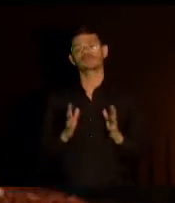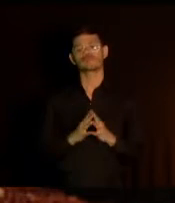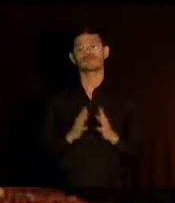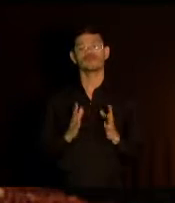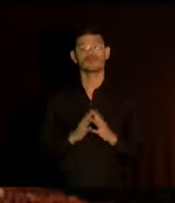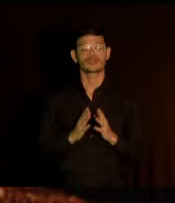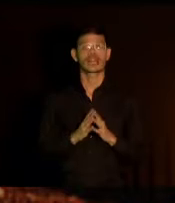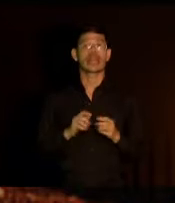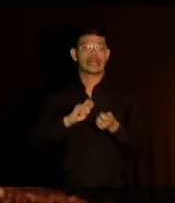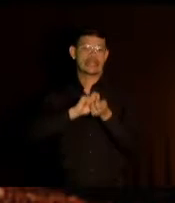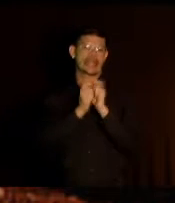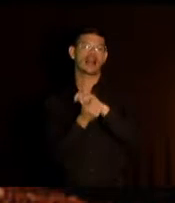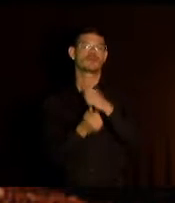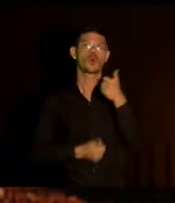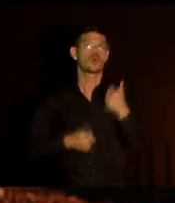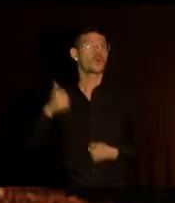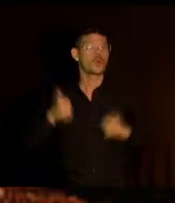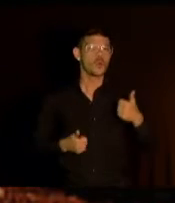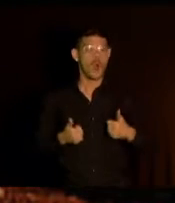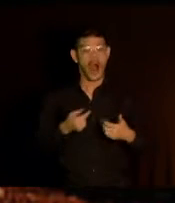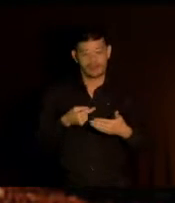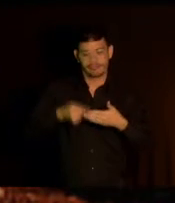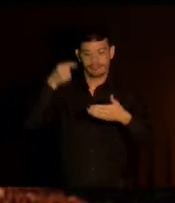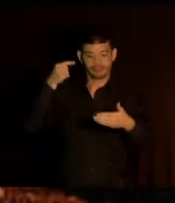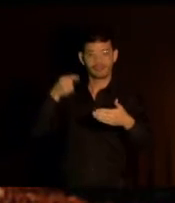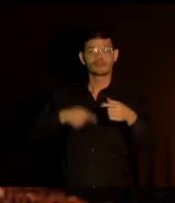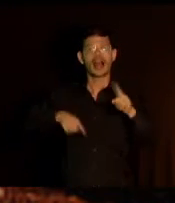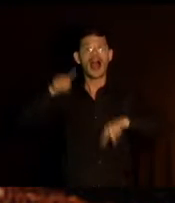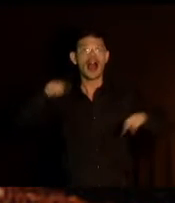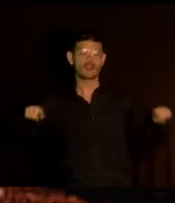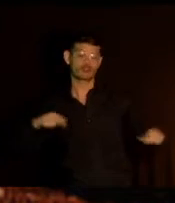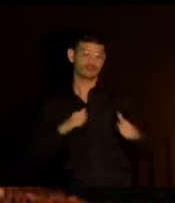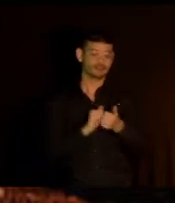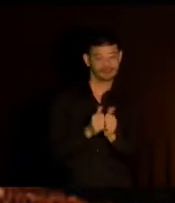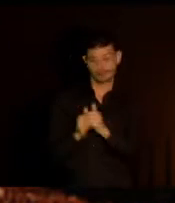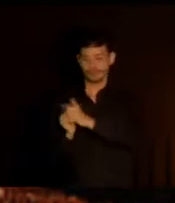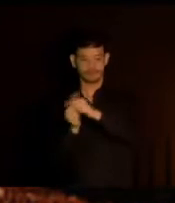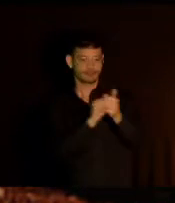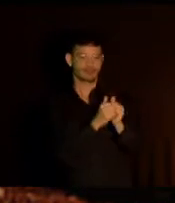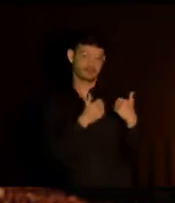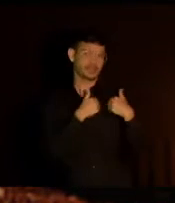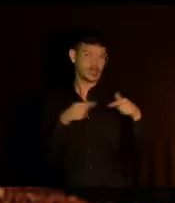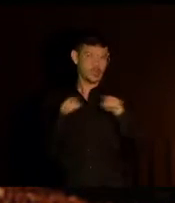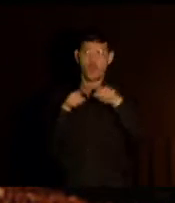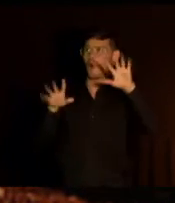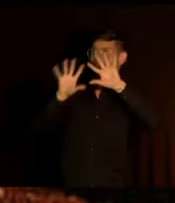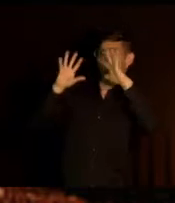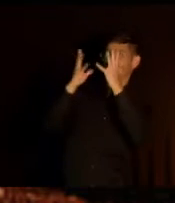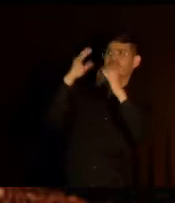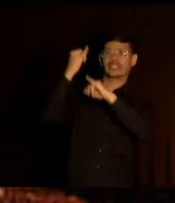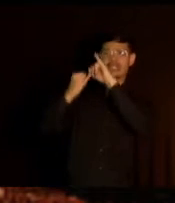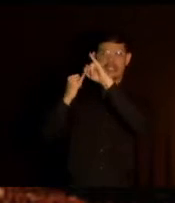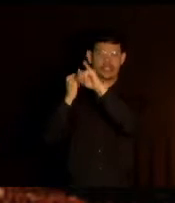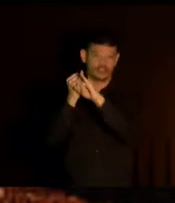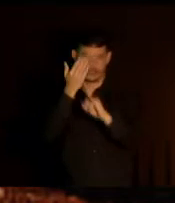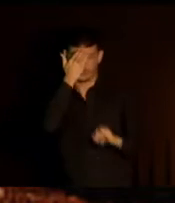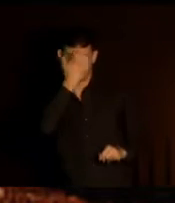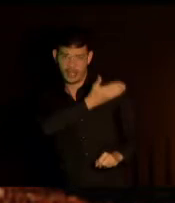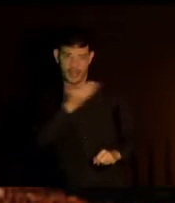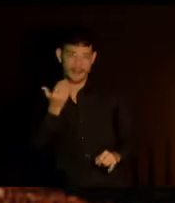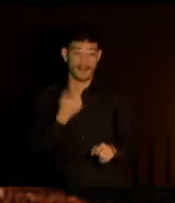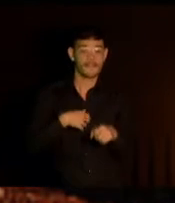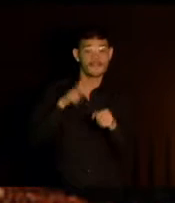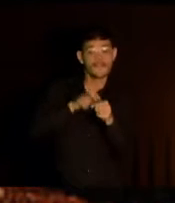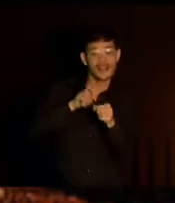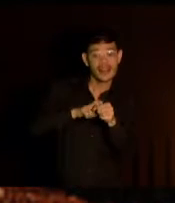de algunas disciplinas como funciona a nivel internacional. Ellos, las federaciones por discapacidad están afiliadas